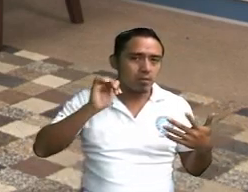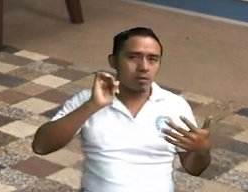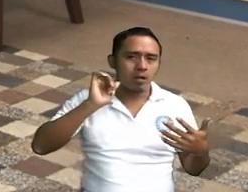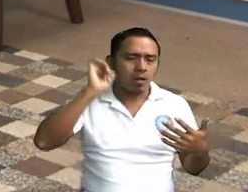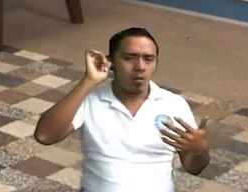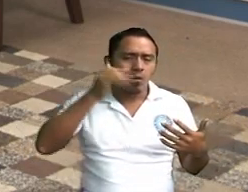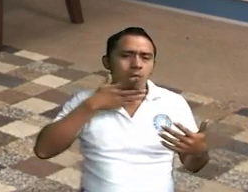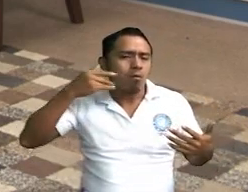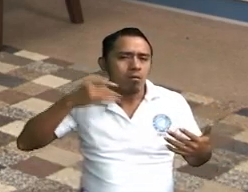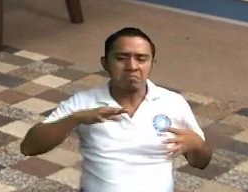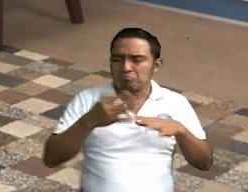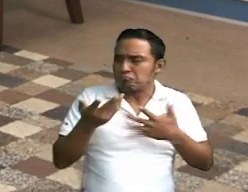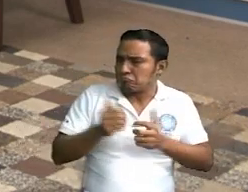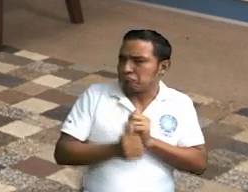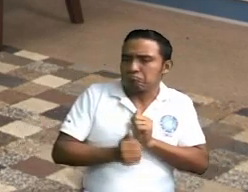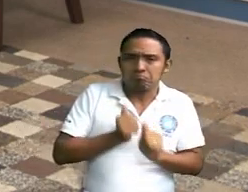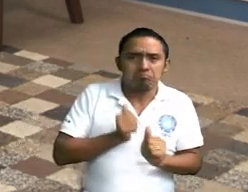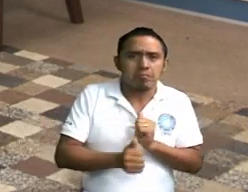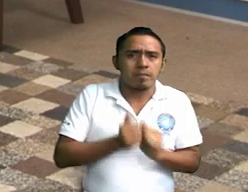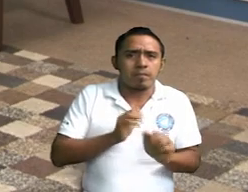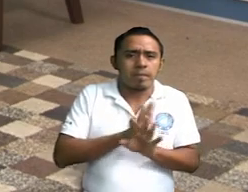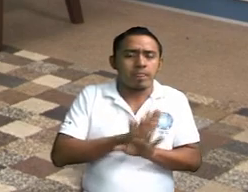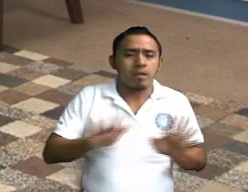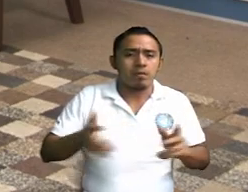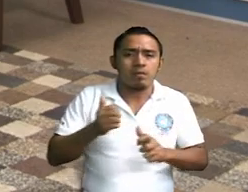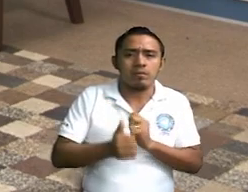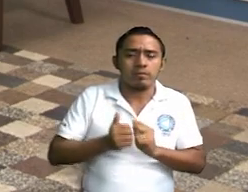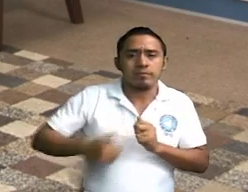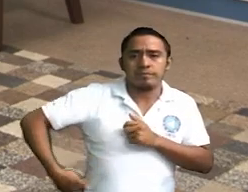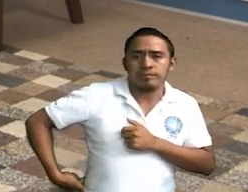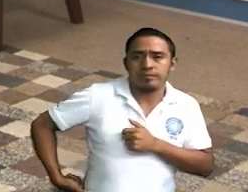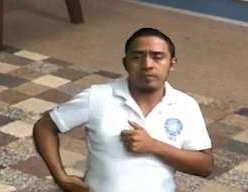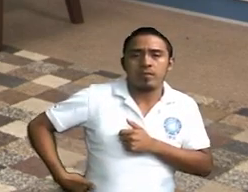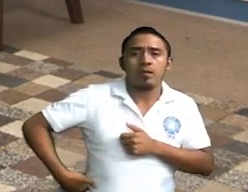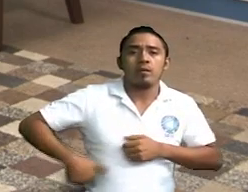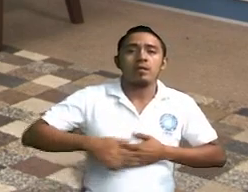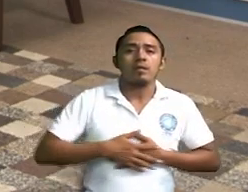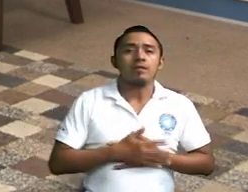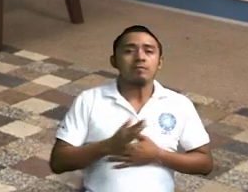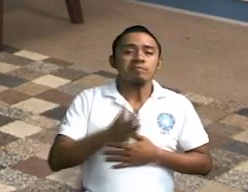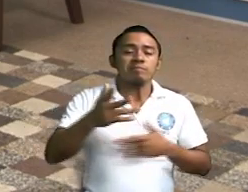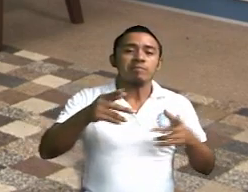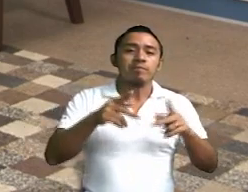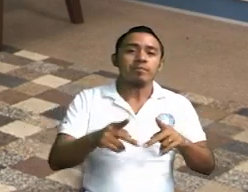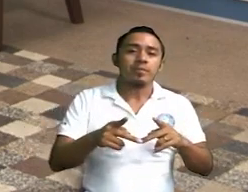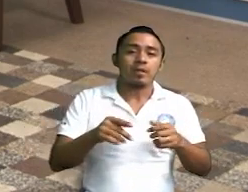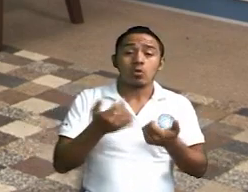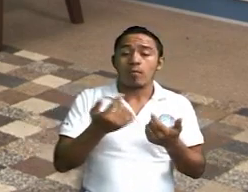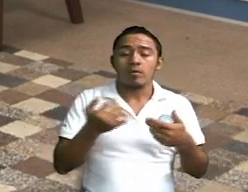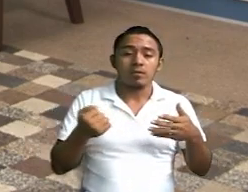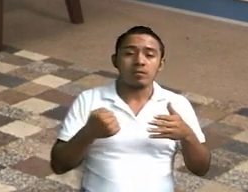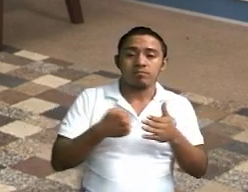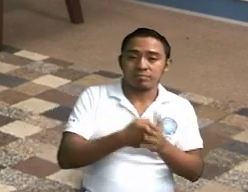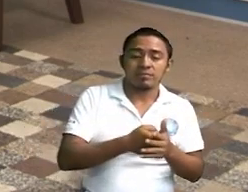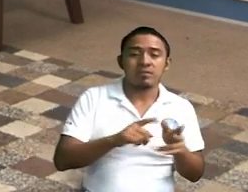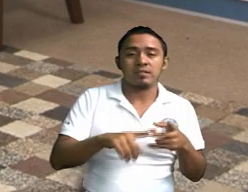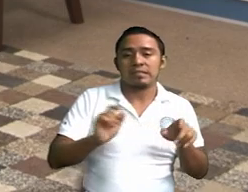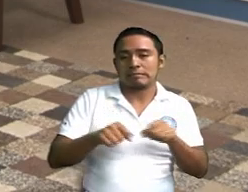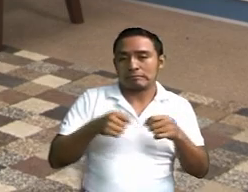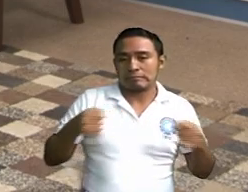joven, adulto joven, generalmente no debe presentar problemas en lo que son en la cadera. Generalmente está más asociado a traumatismo, golpes en